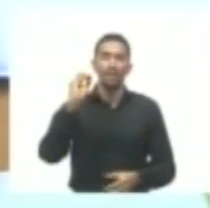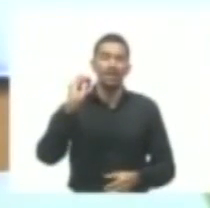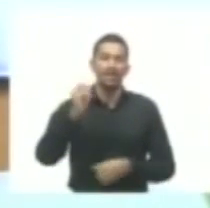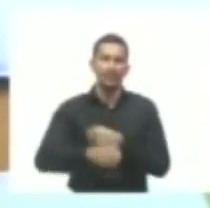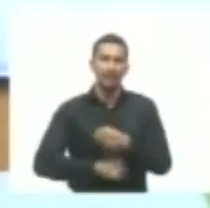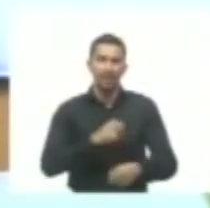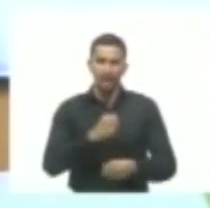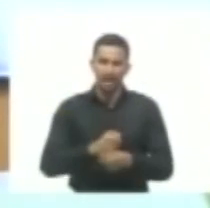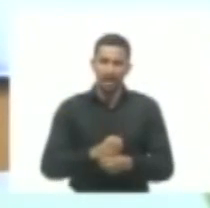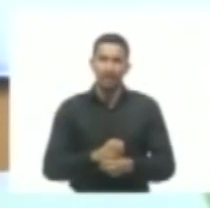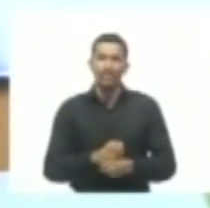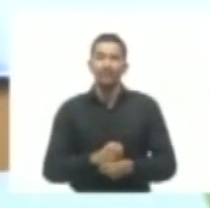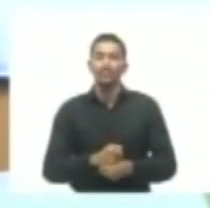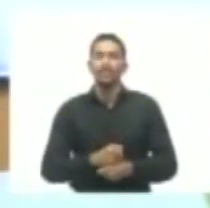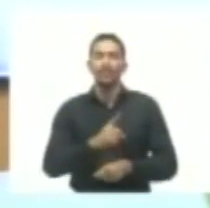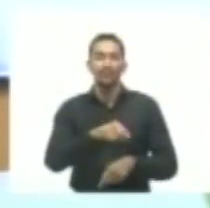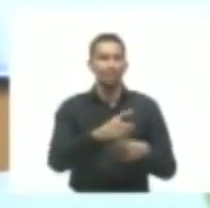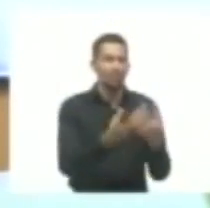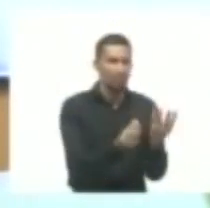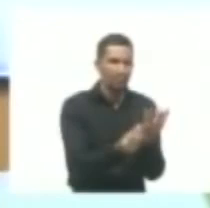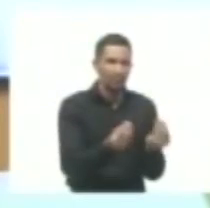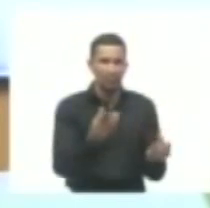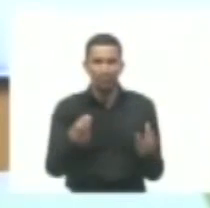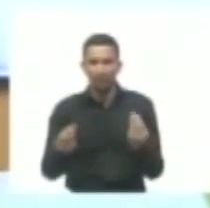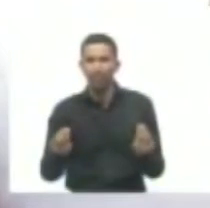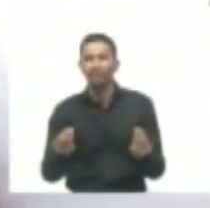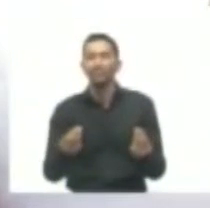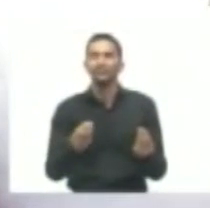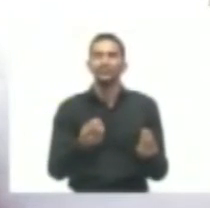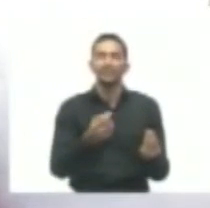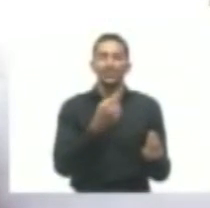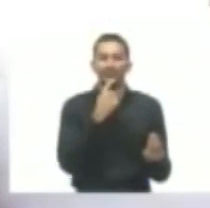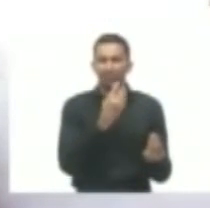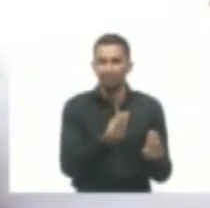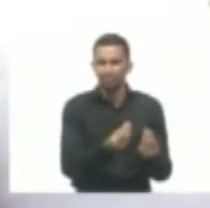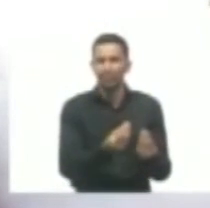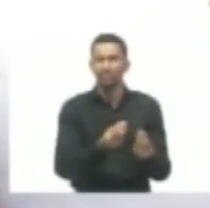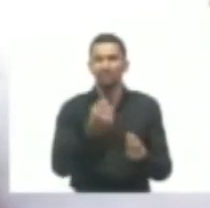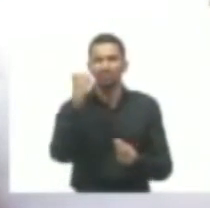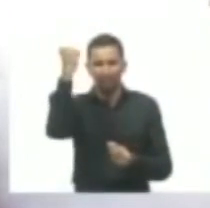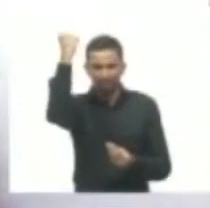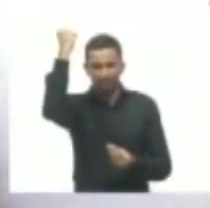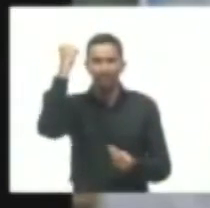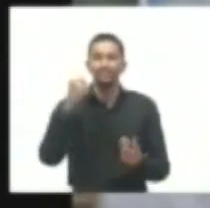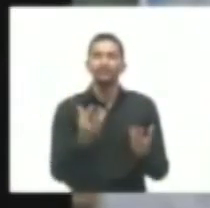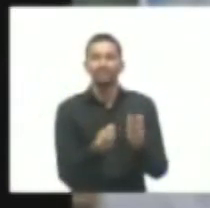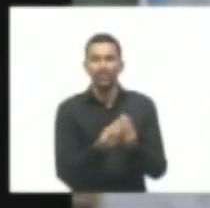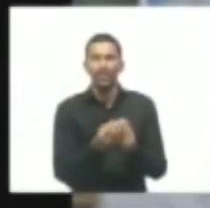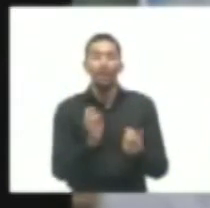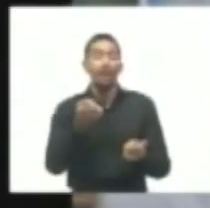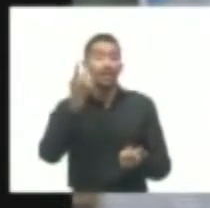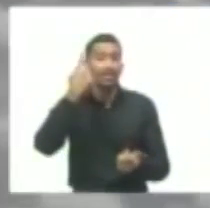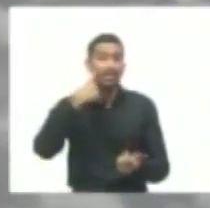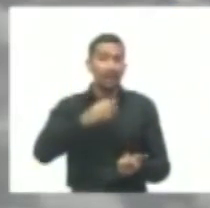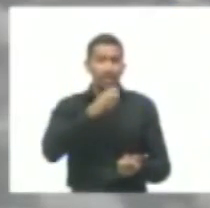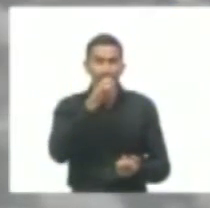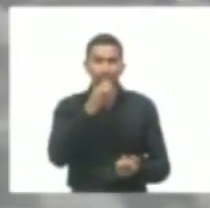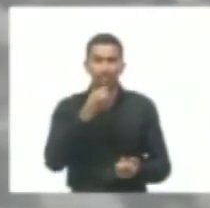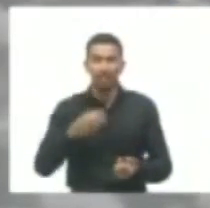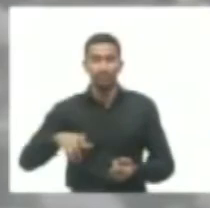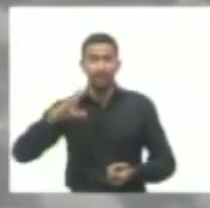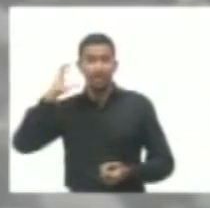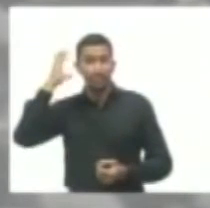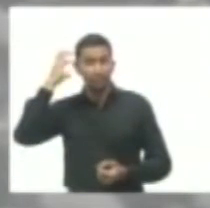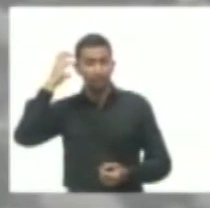grupos sindicales en el departamento del Magdalena. Al conmemorarse hoy el Día del Periodista, una emisora local registra